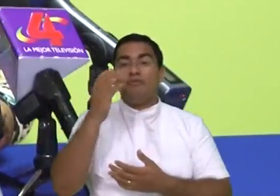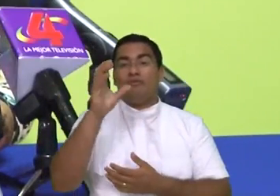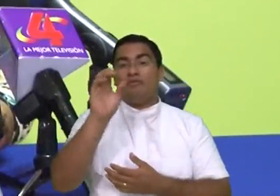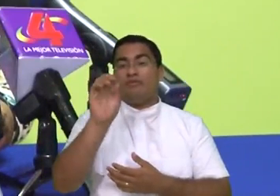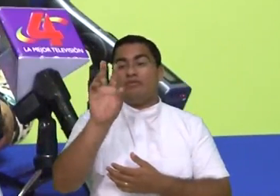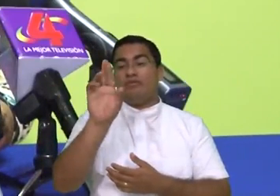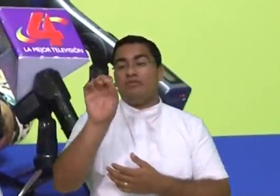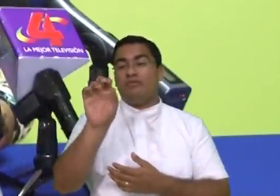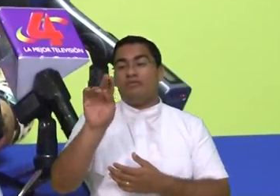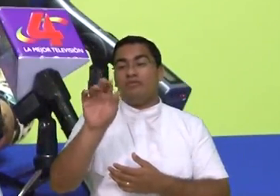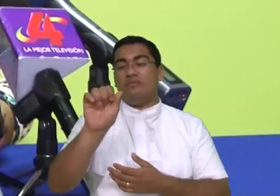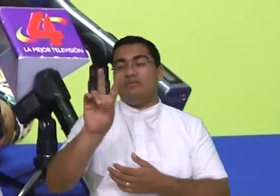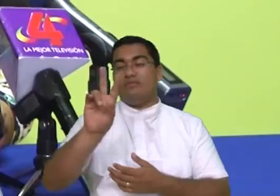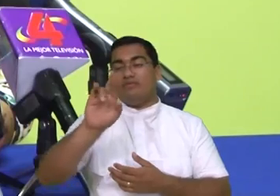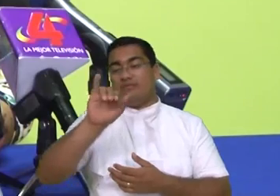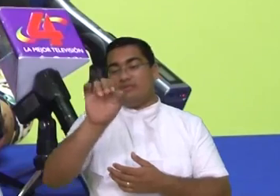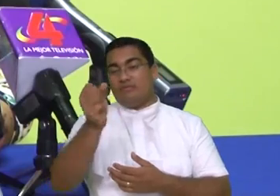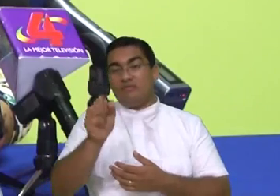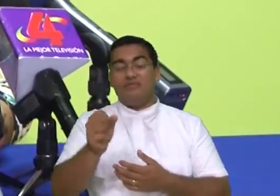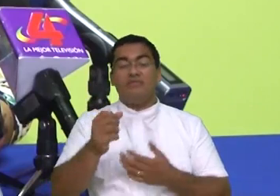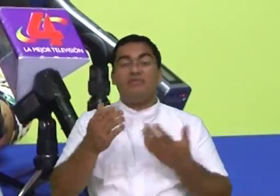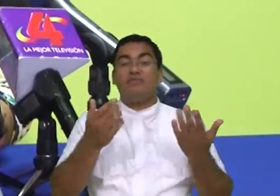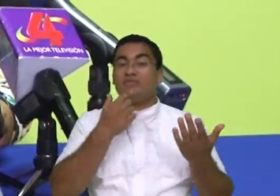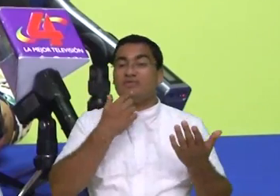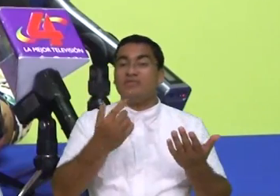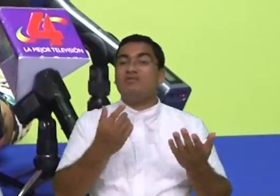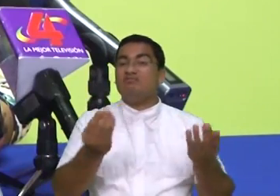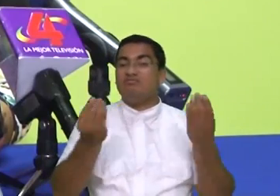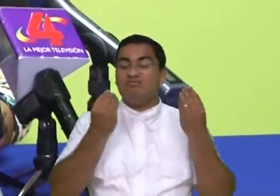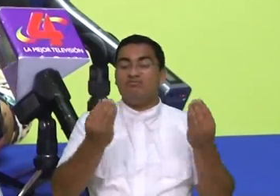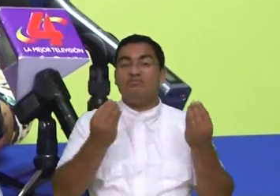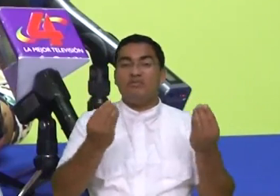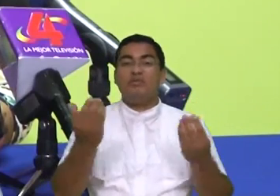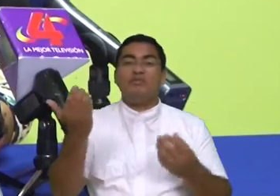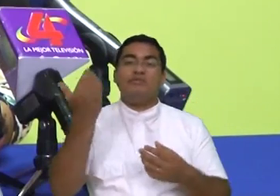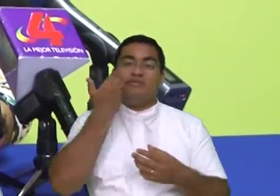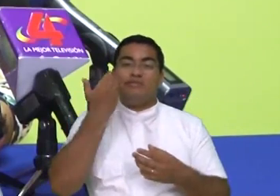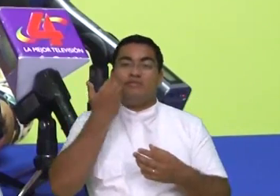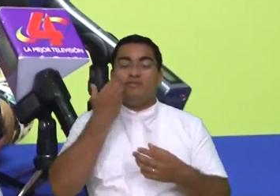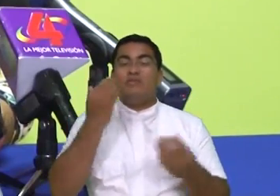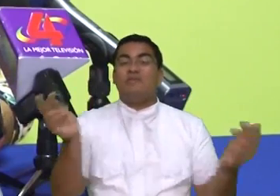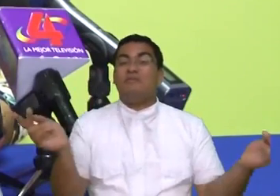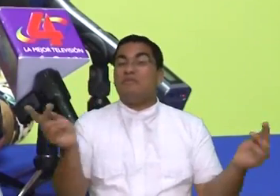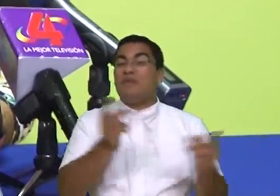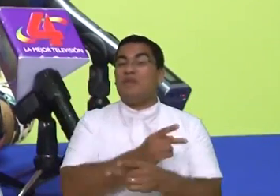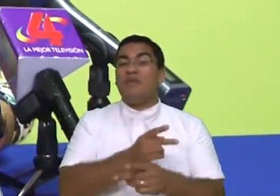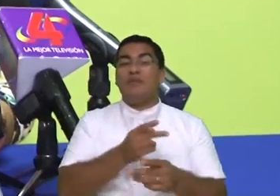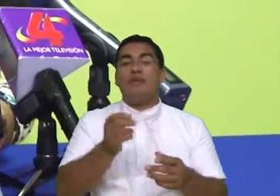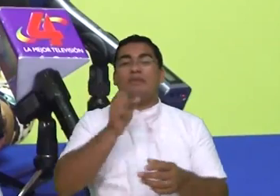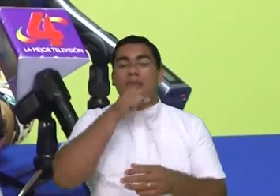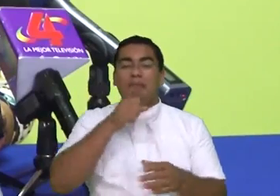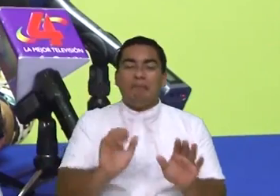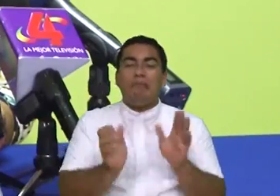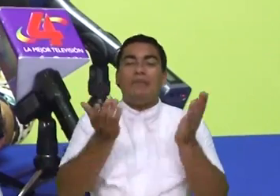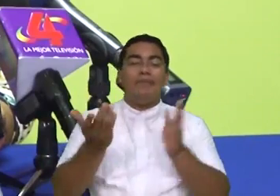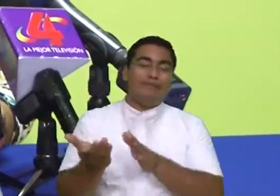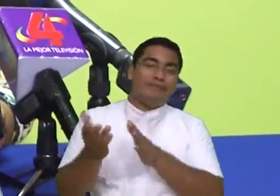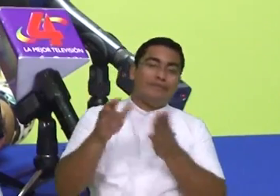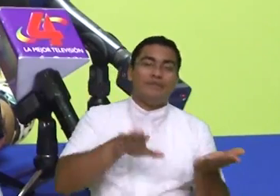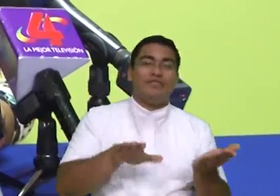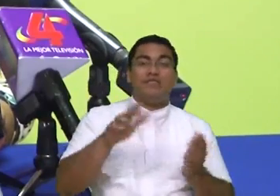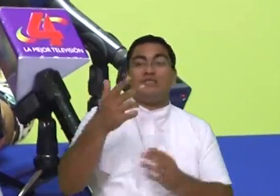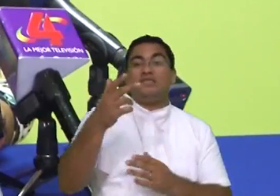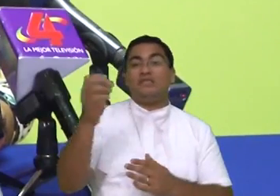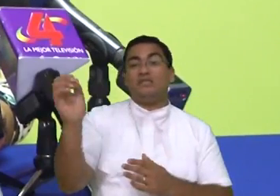según las edades, siguen siendo afectados en relación a la mortalidad los adultos mayores. El